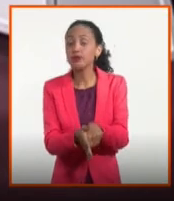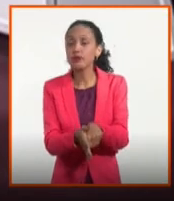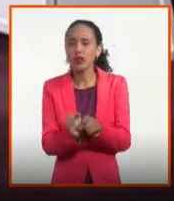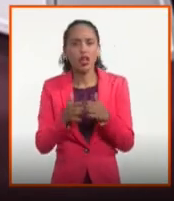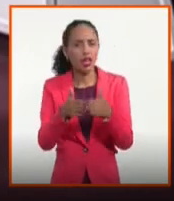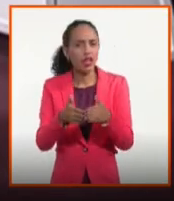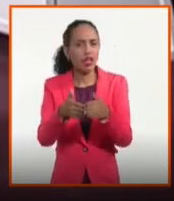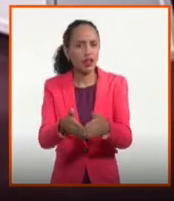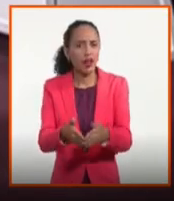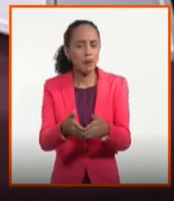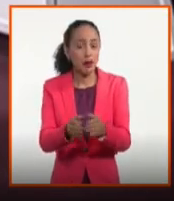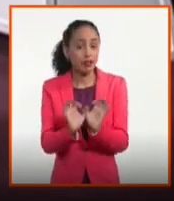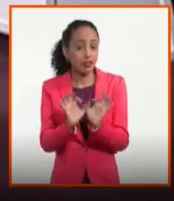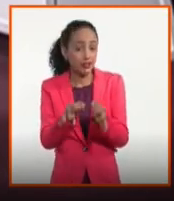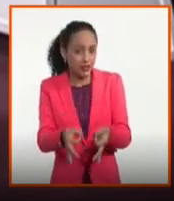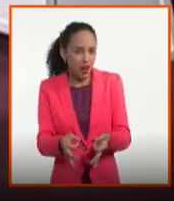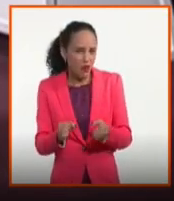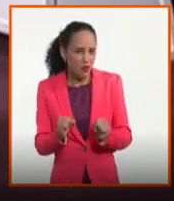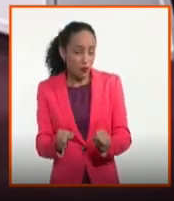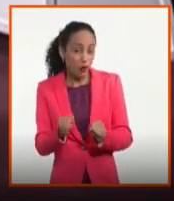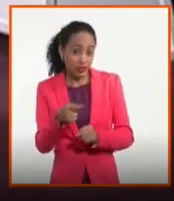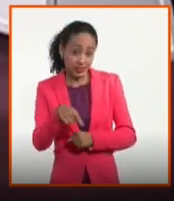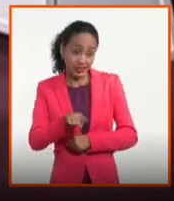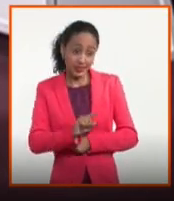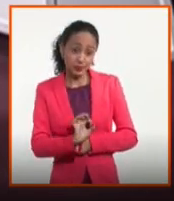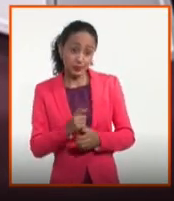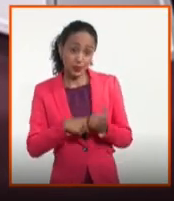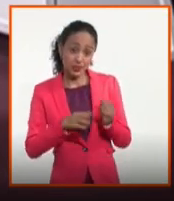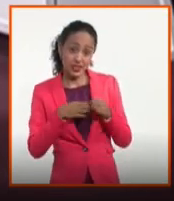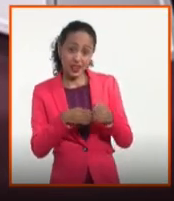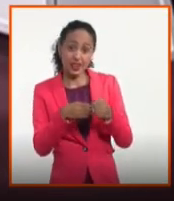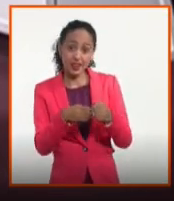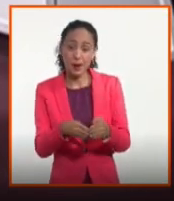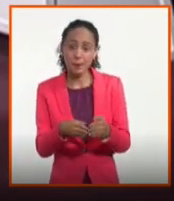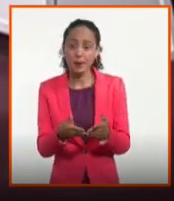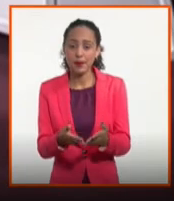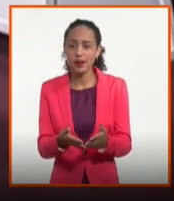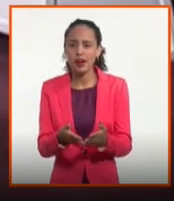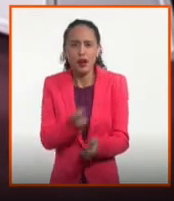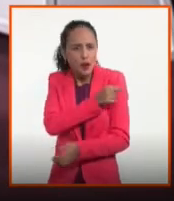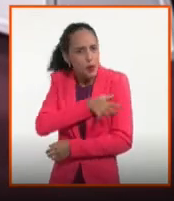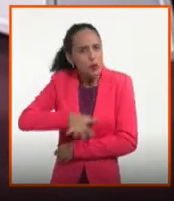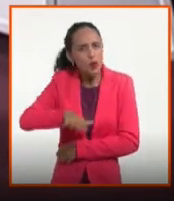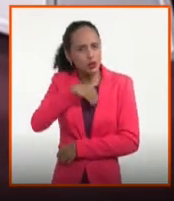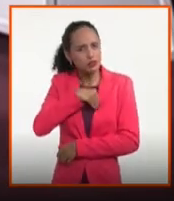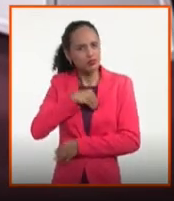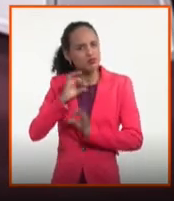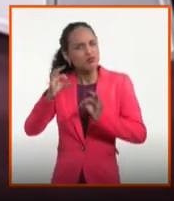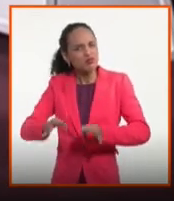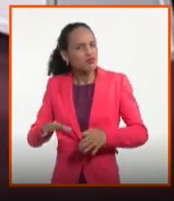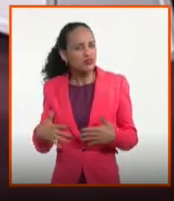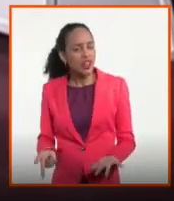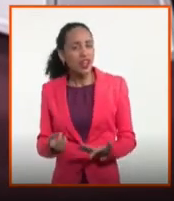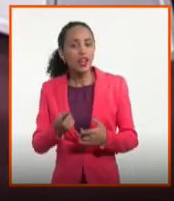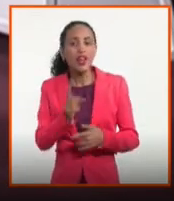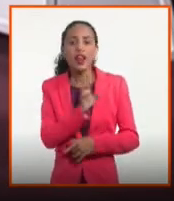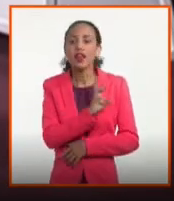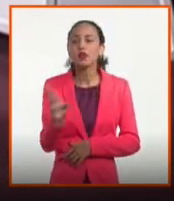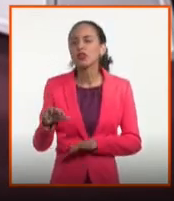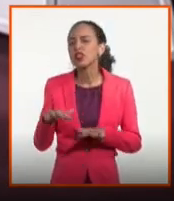fue de verdad fuerte fue bastante nos sintió y el pueblo sintió de verdad qué cosa es la revolución qué cosa el